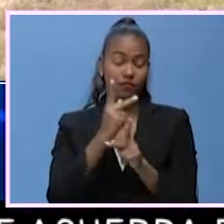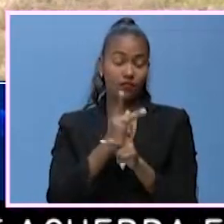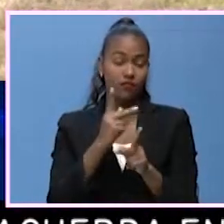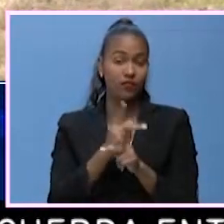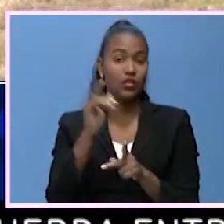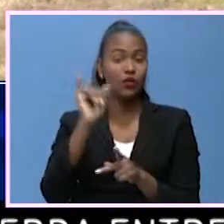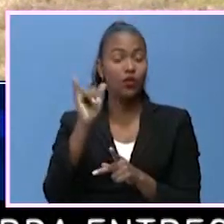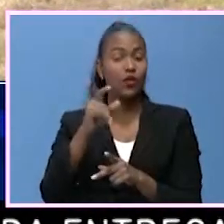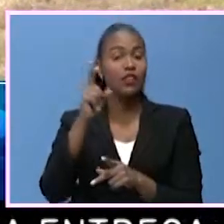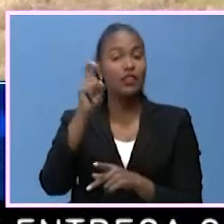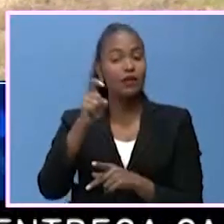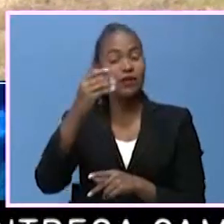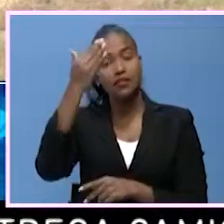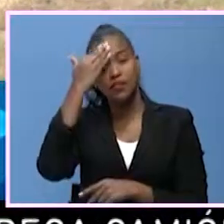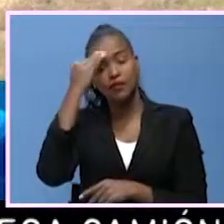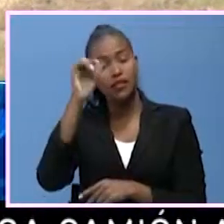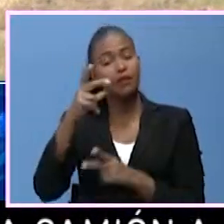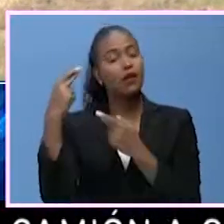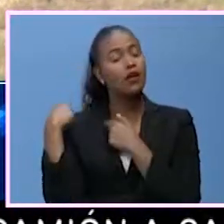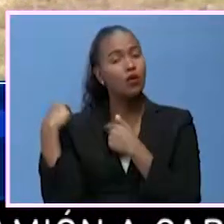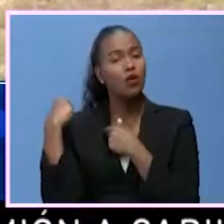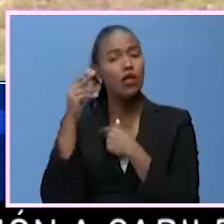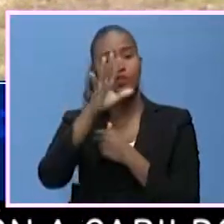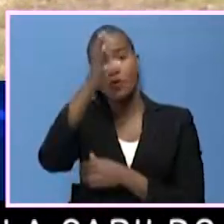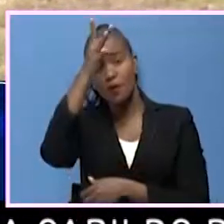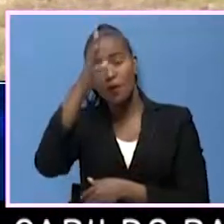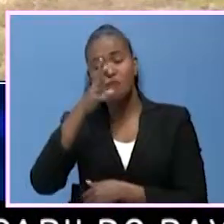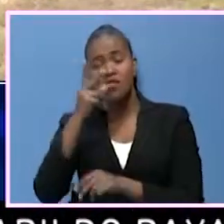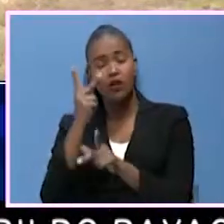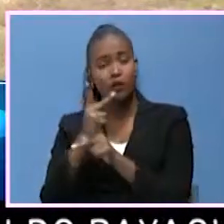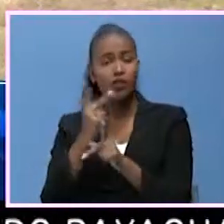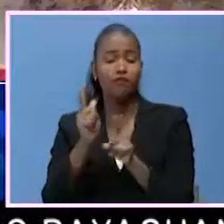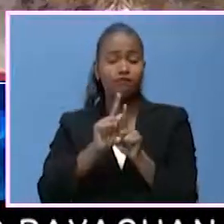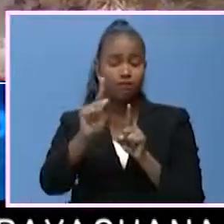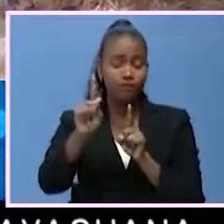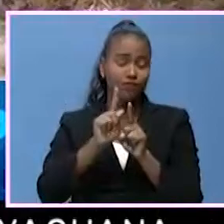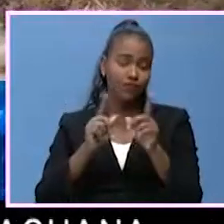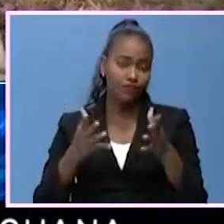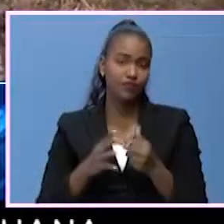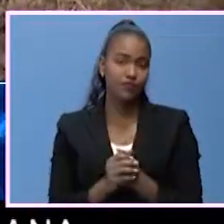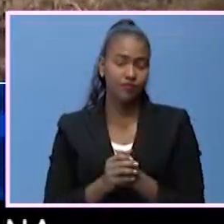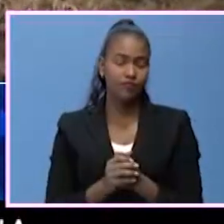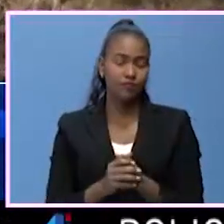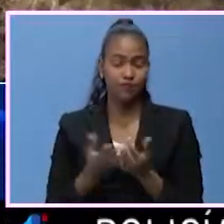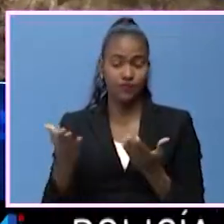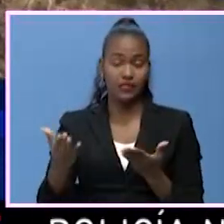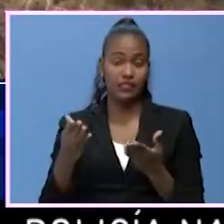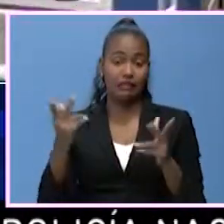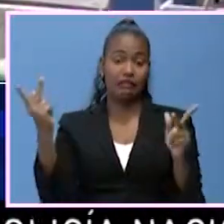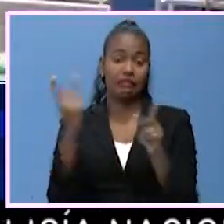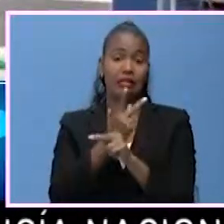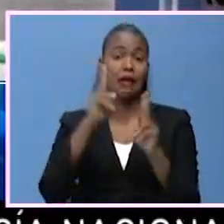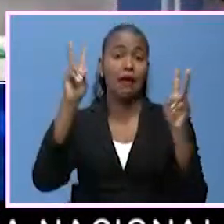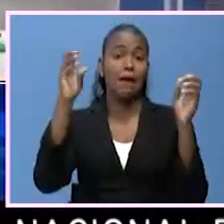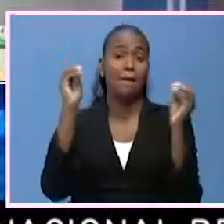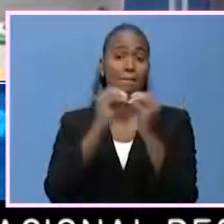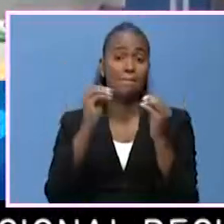el conocimiento de tener a su padre en su casa y mantener la distancia. El drama de Ana Luna es aún más preocupante debido a que su madre